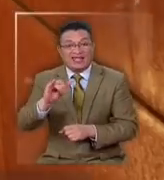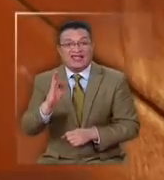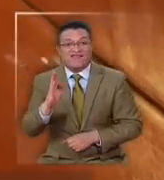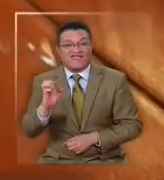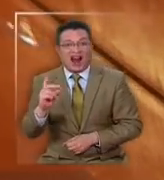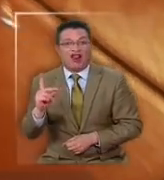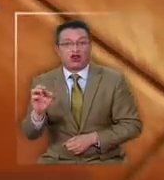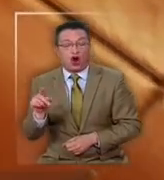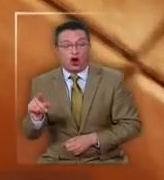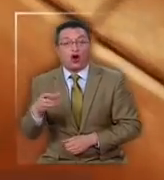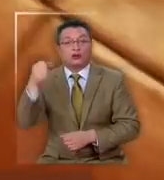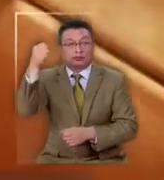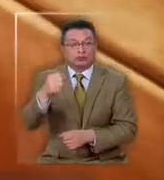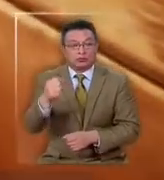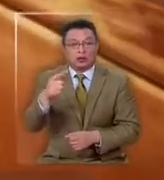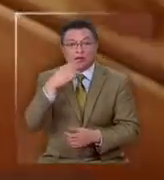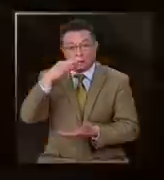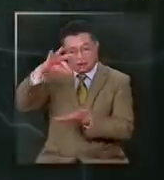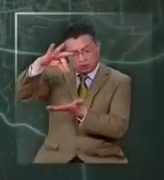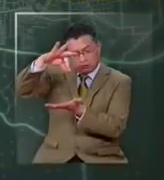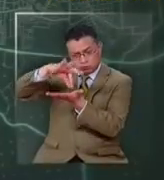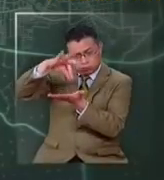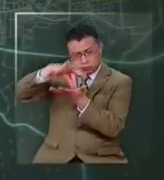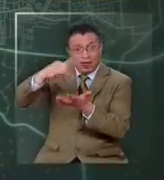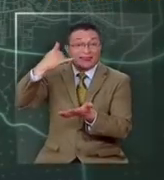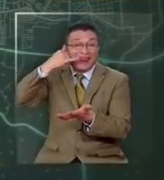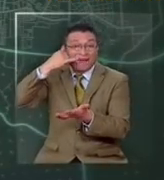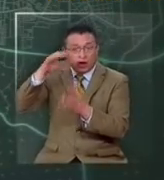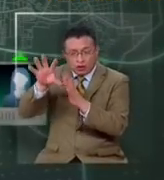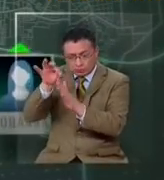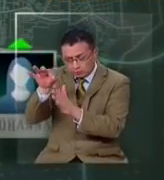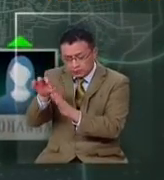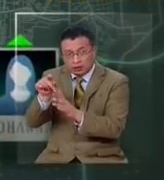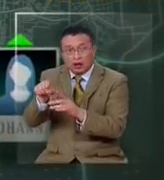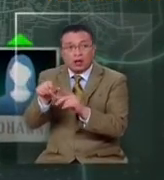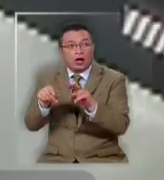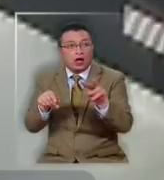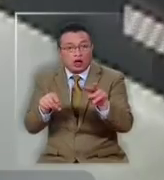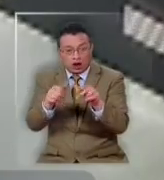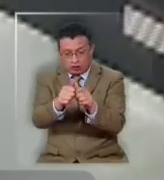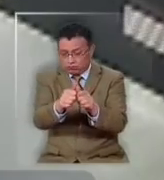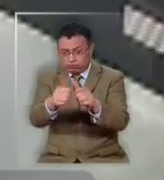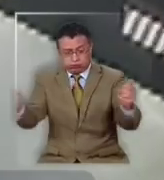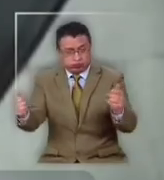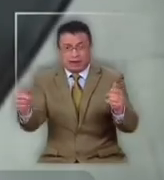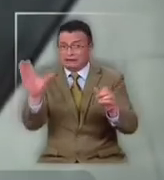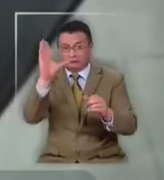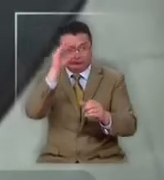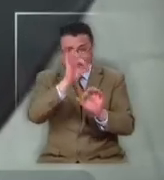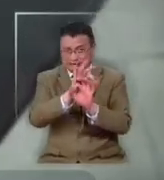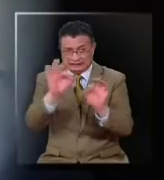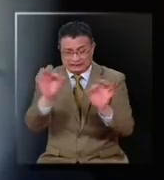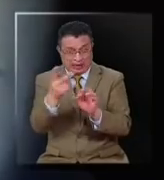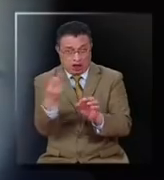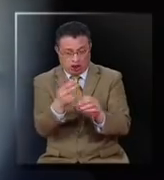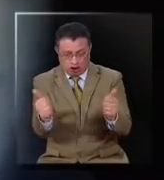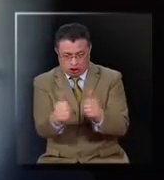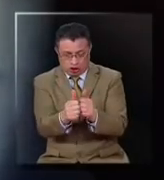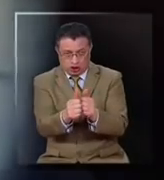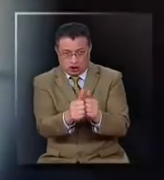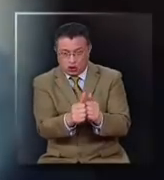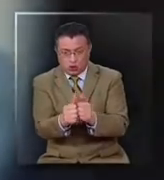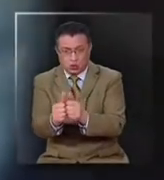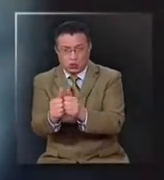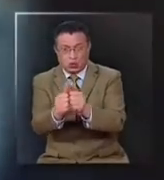homicidio. Según la georreferenciación telefónica, Hernández y Silva no se separaron durante esa noche. Se